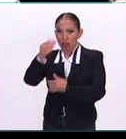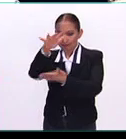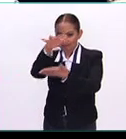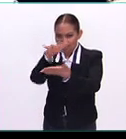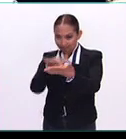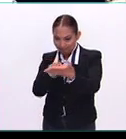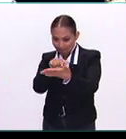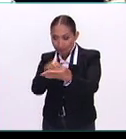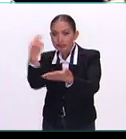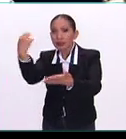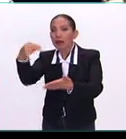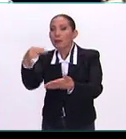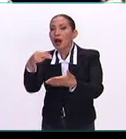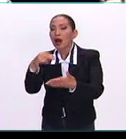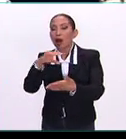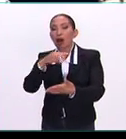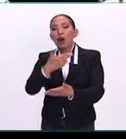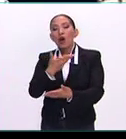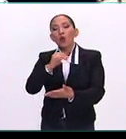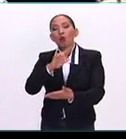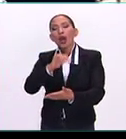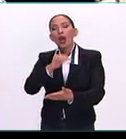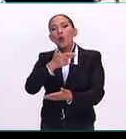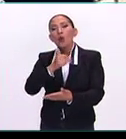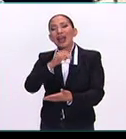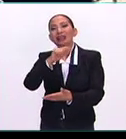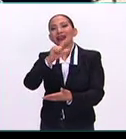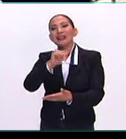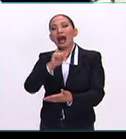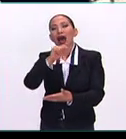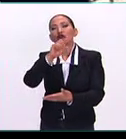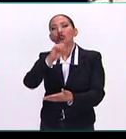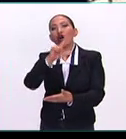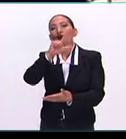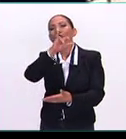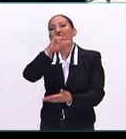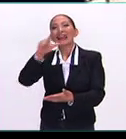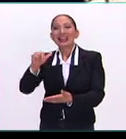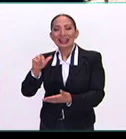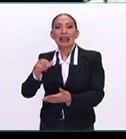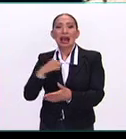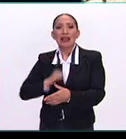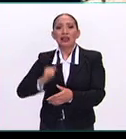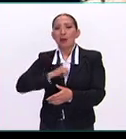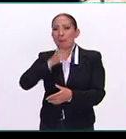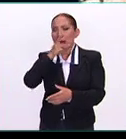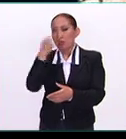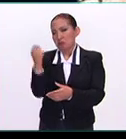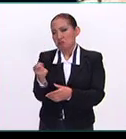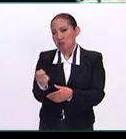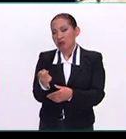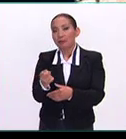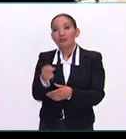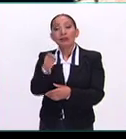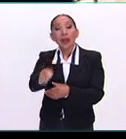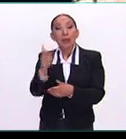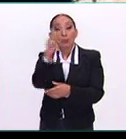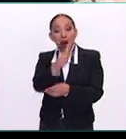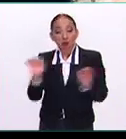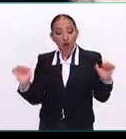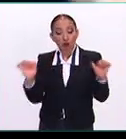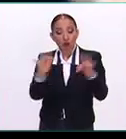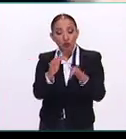textos que se llaman Huehuetlactoli, antigua palabra. Nos reuníamos en pueblos